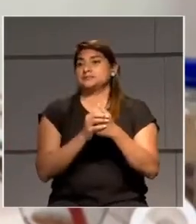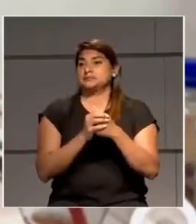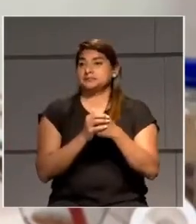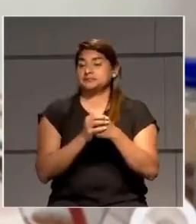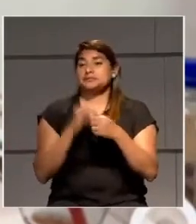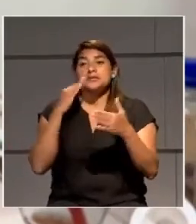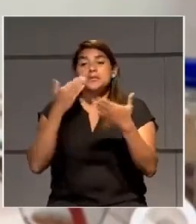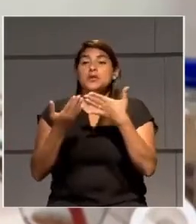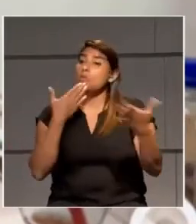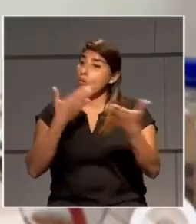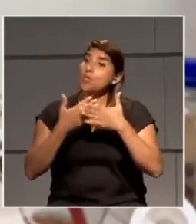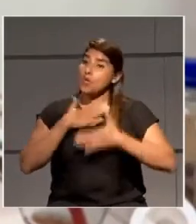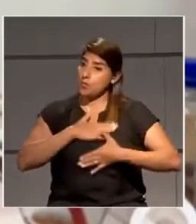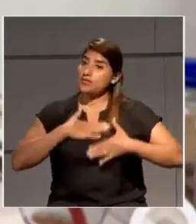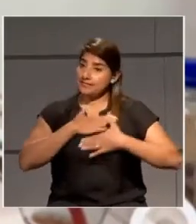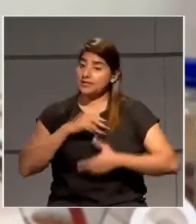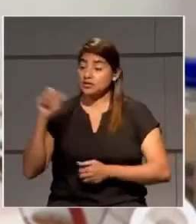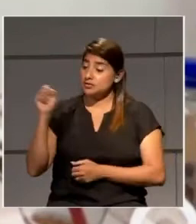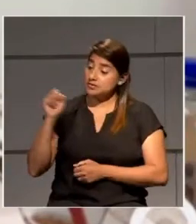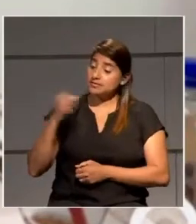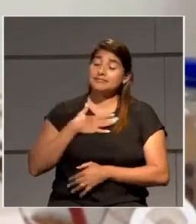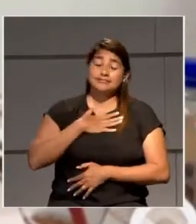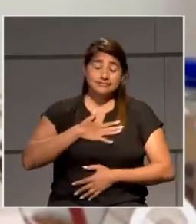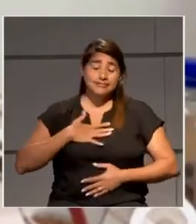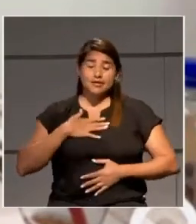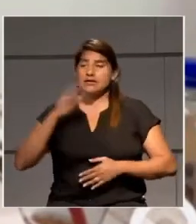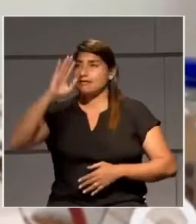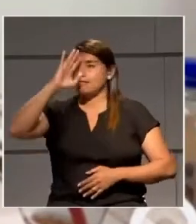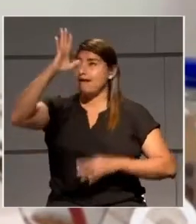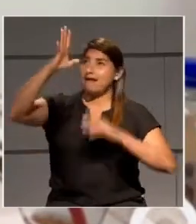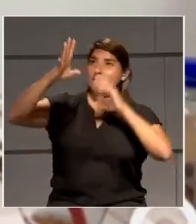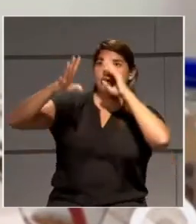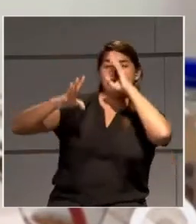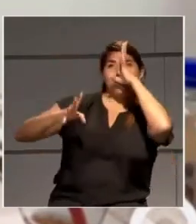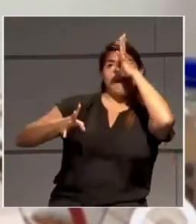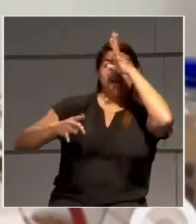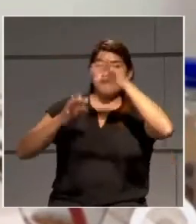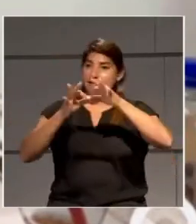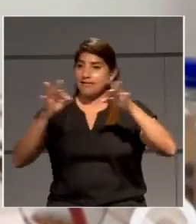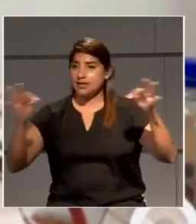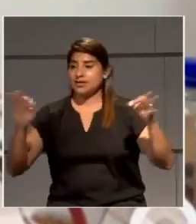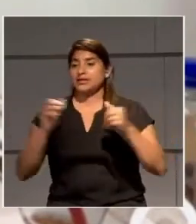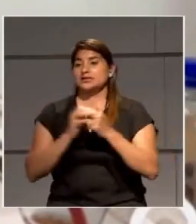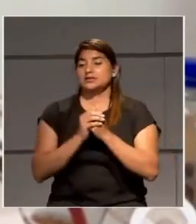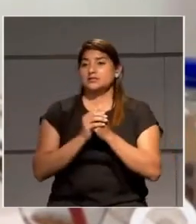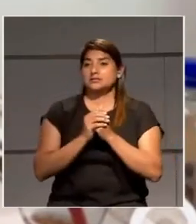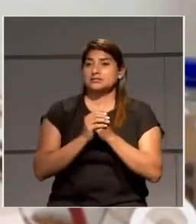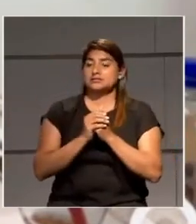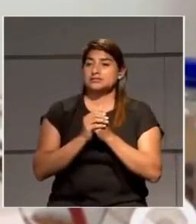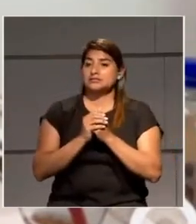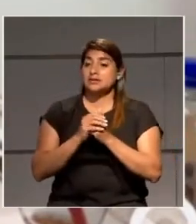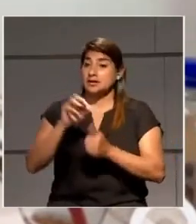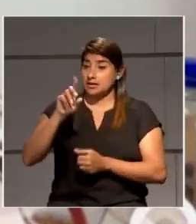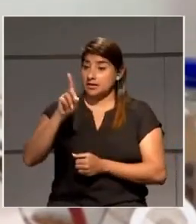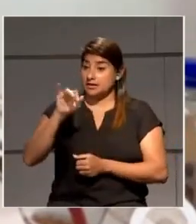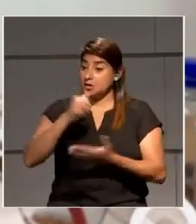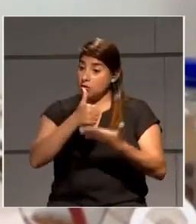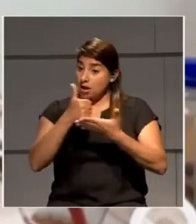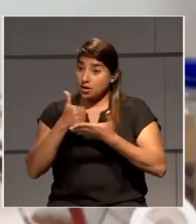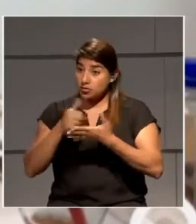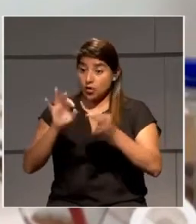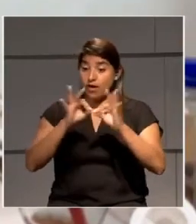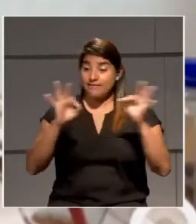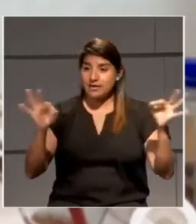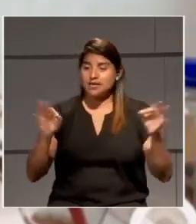Pero estuvo bien. Sí. Es muy divertido inventar rimas. ¿Y Dina le ayudó a hacer las